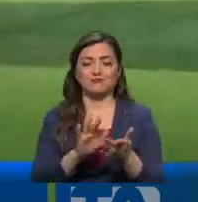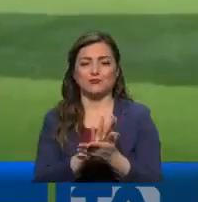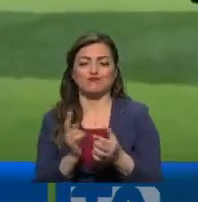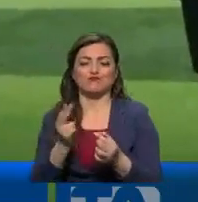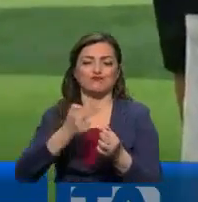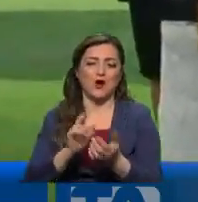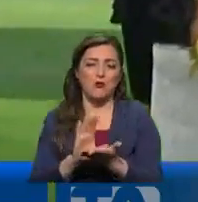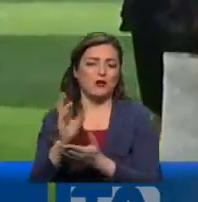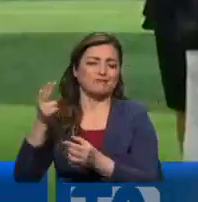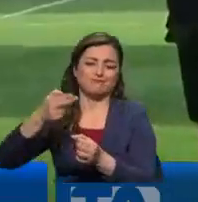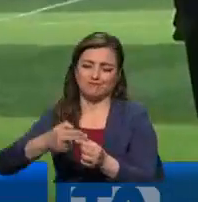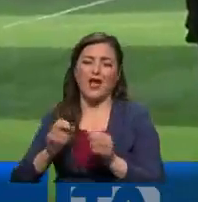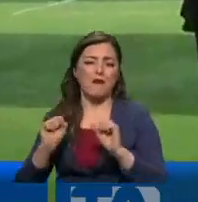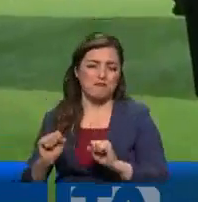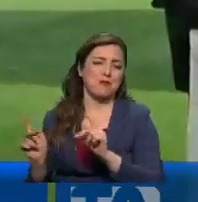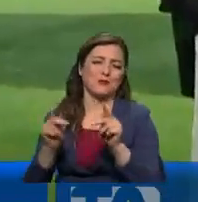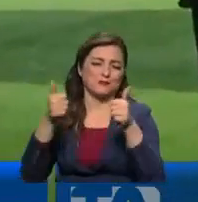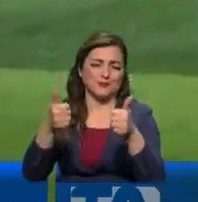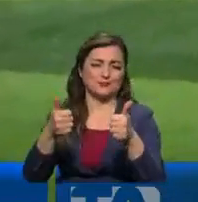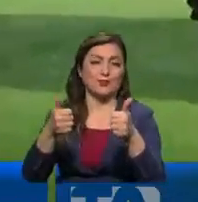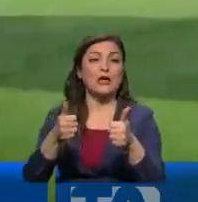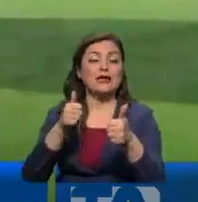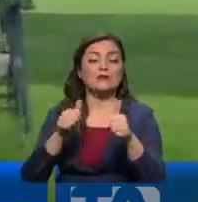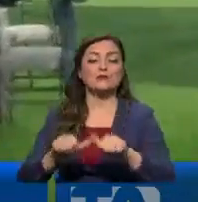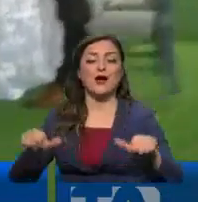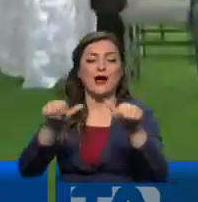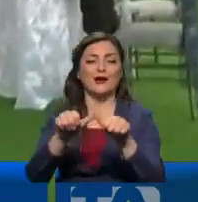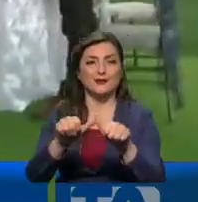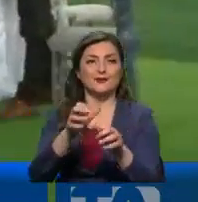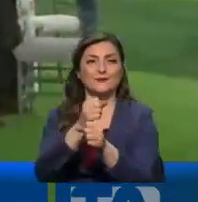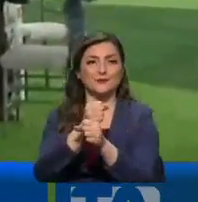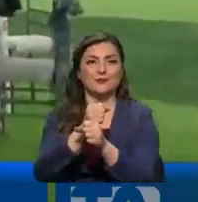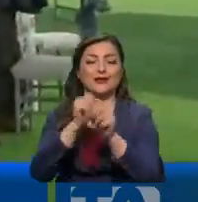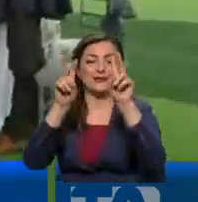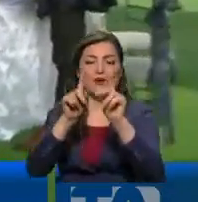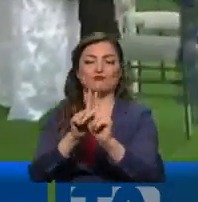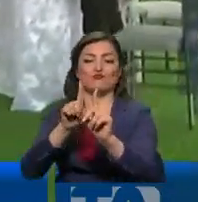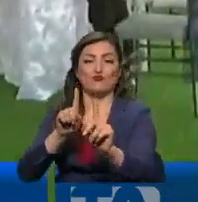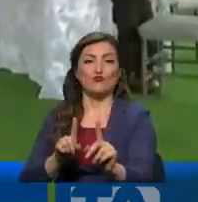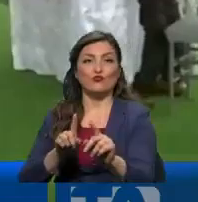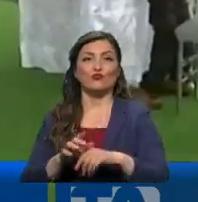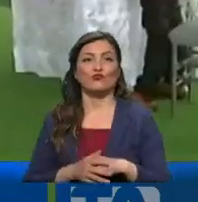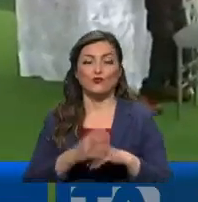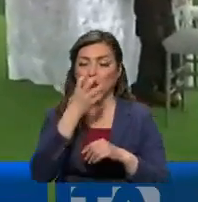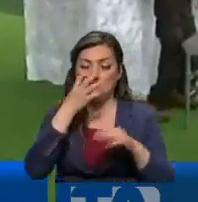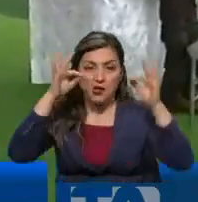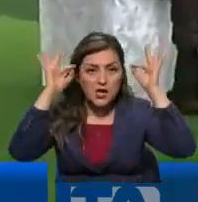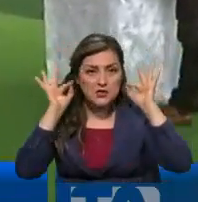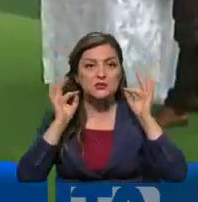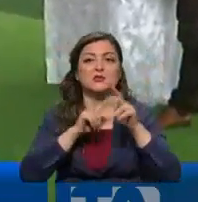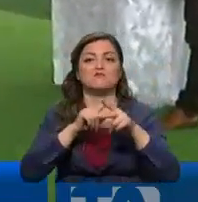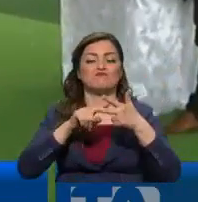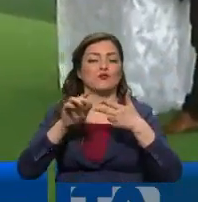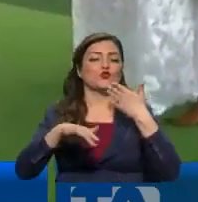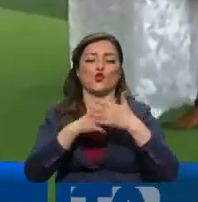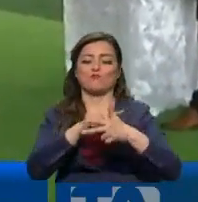presencialidad, nuestra área de bioseguridad ha tomado cada detalle, el tema del distanciamiento, el tema de la mascarilla,